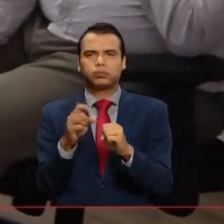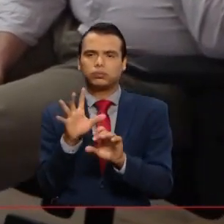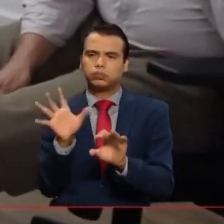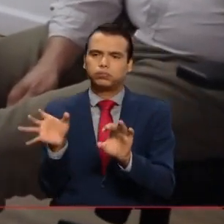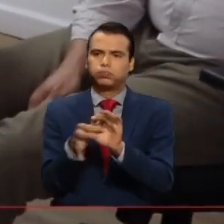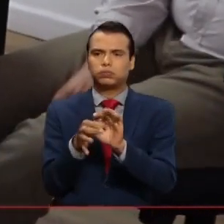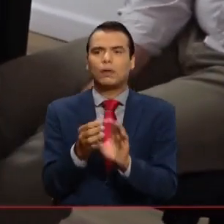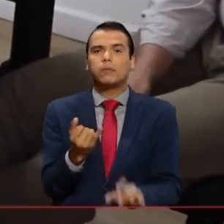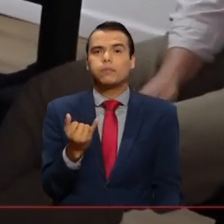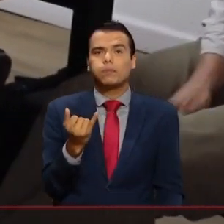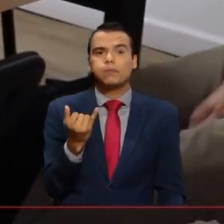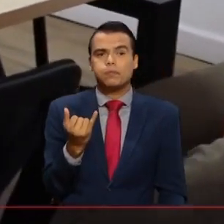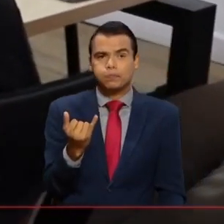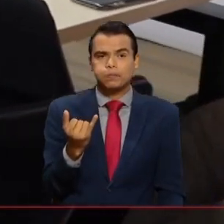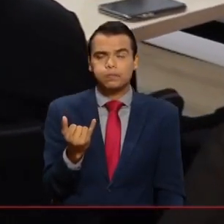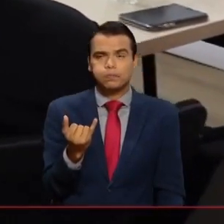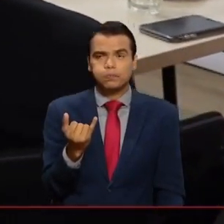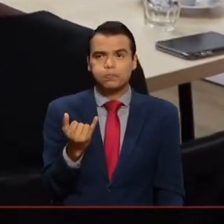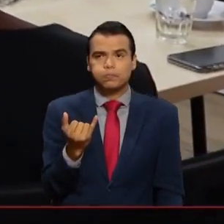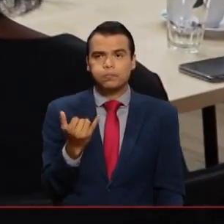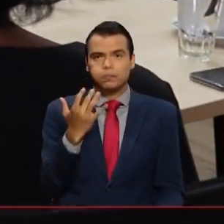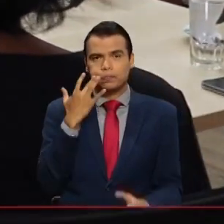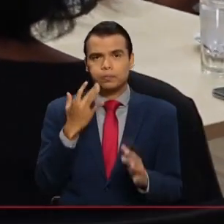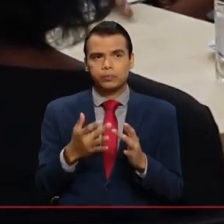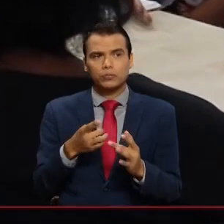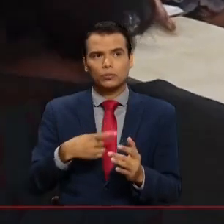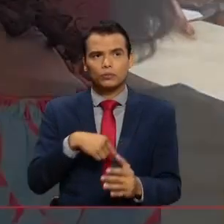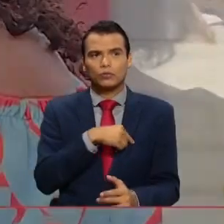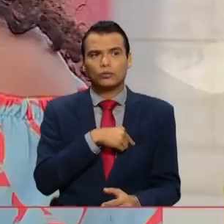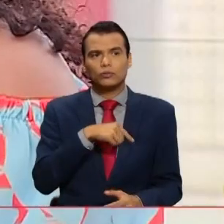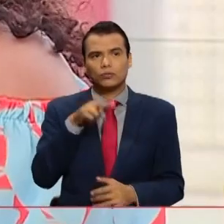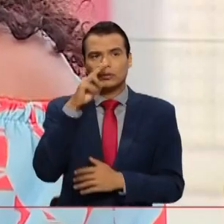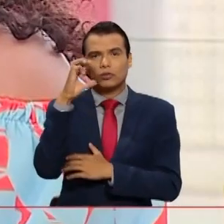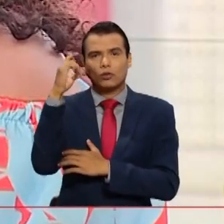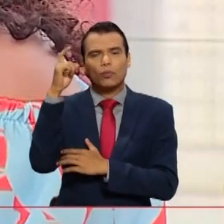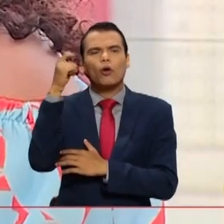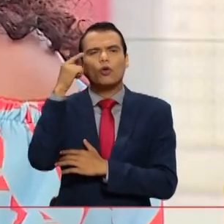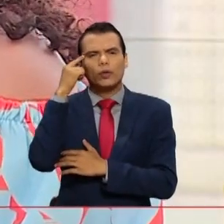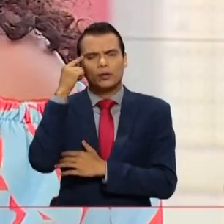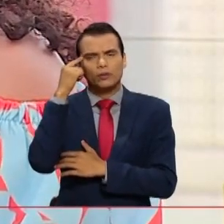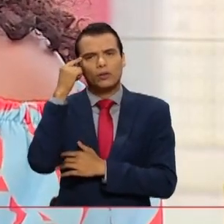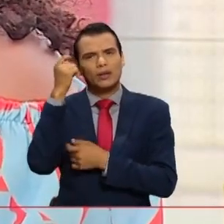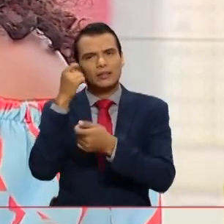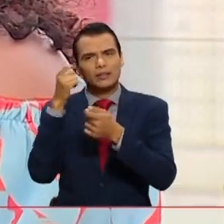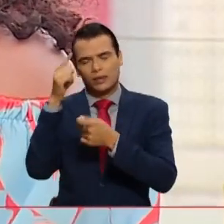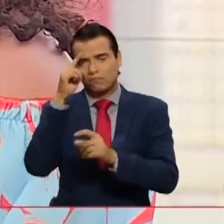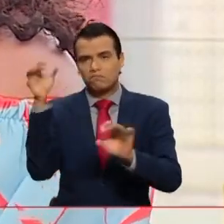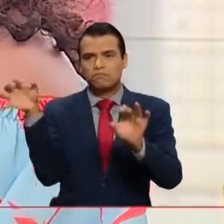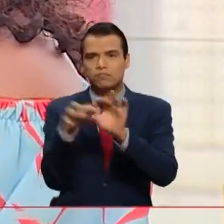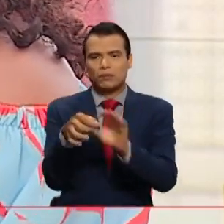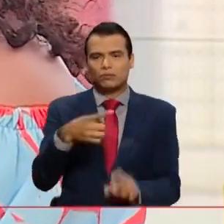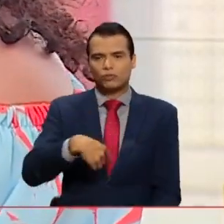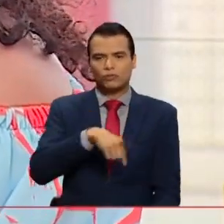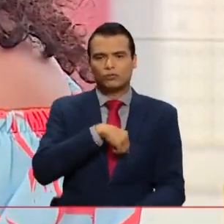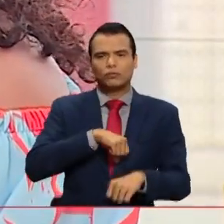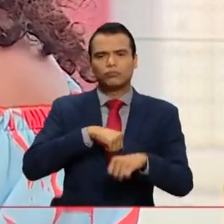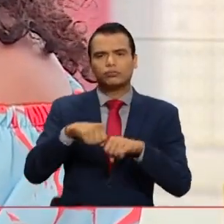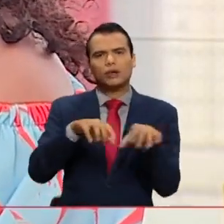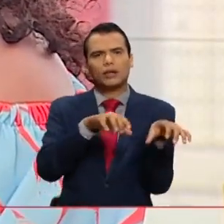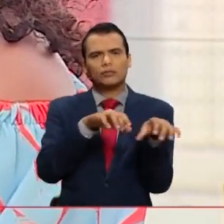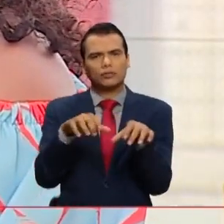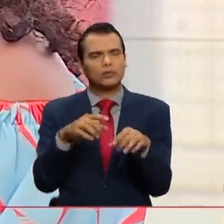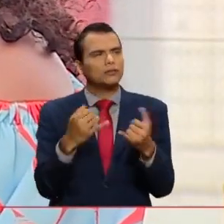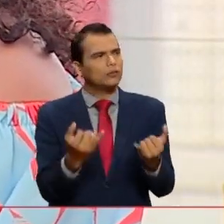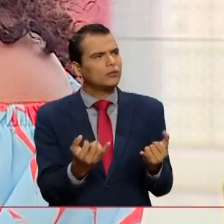muy concatenadas con las acciones que el Gobierno Nacional va a realizar para la región. Viviana, entonces, de acuerdo a eso, ¿cuál es el